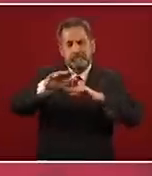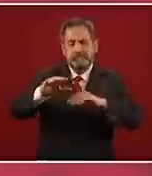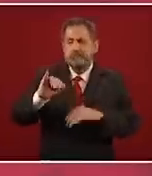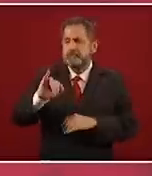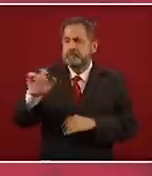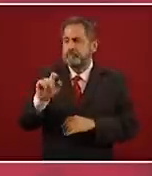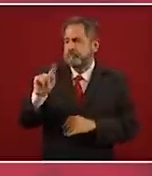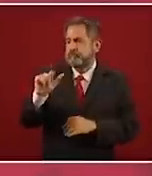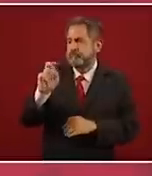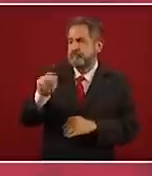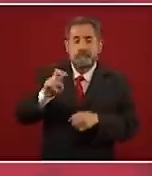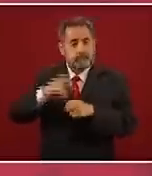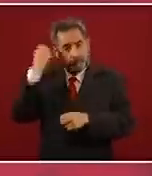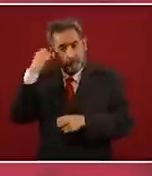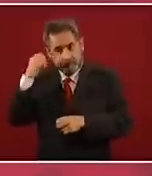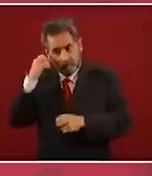Iztlán, en Oaxaca.